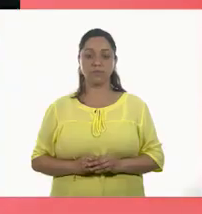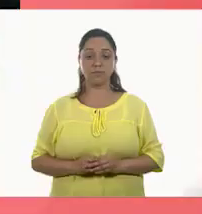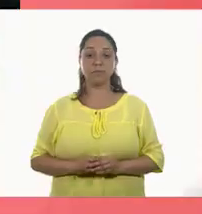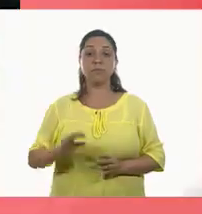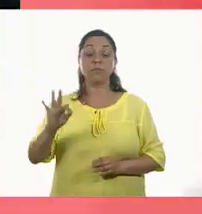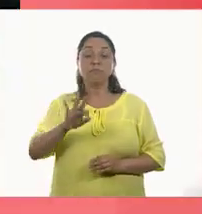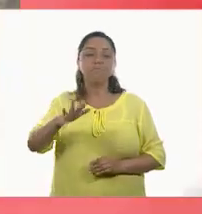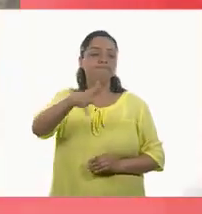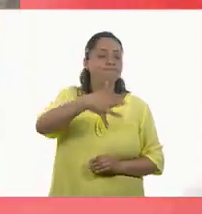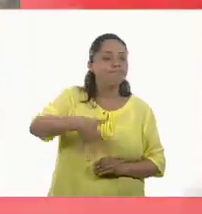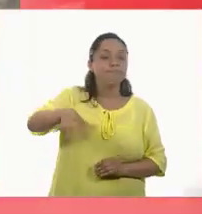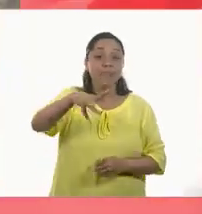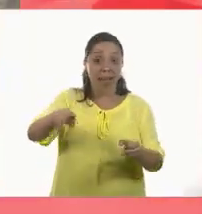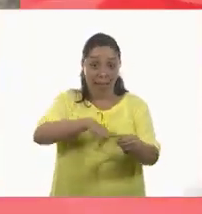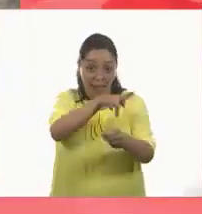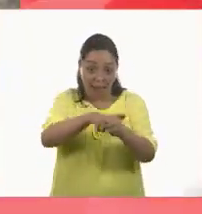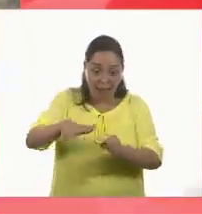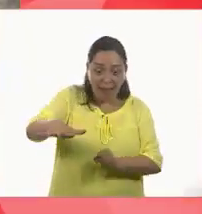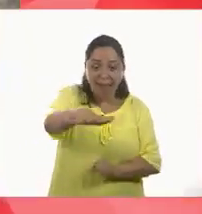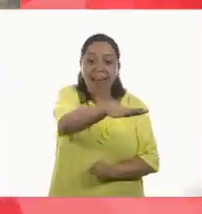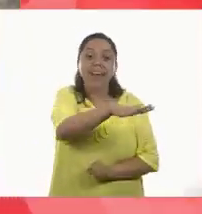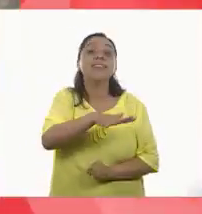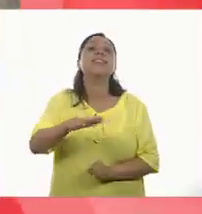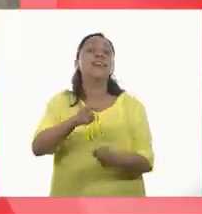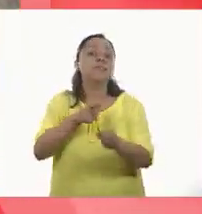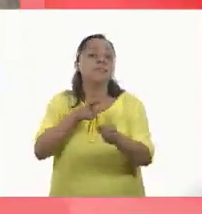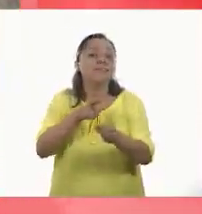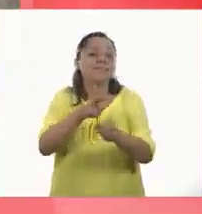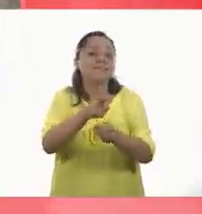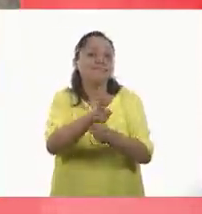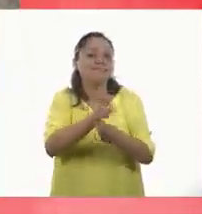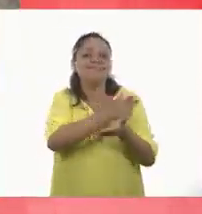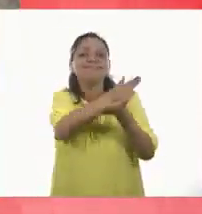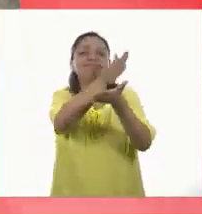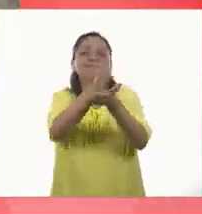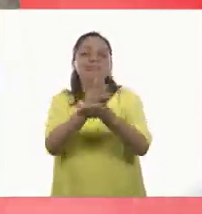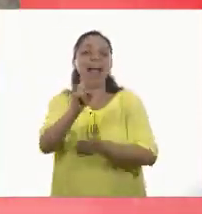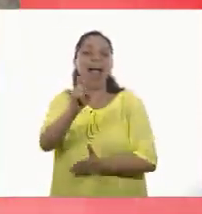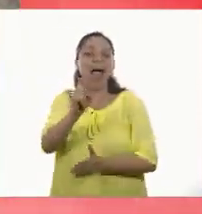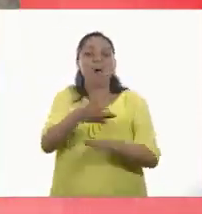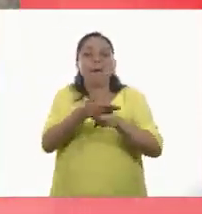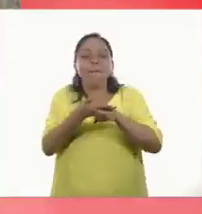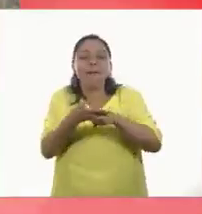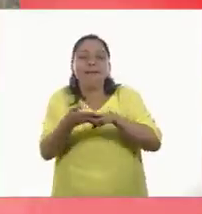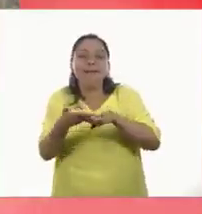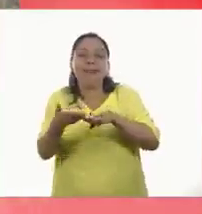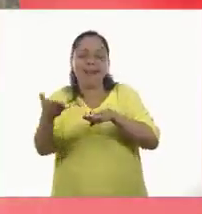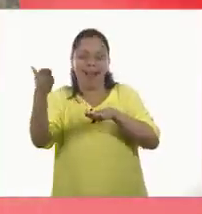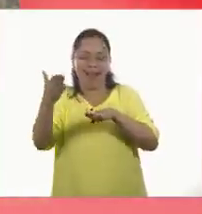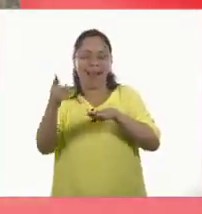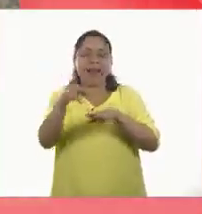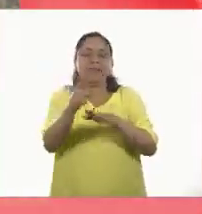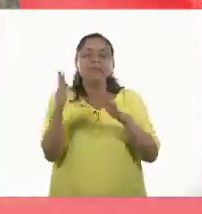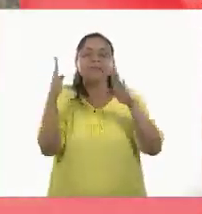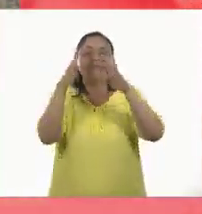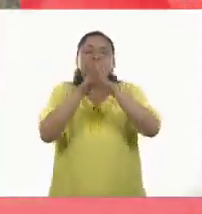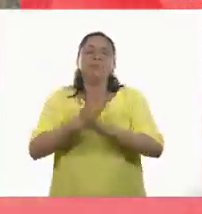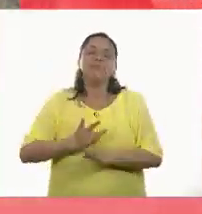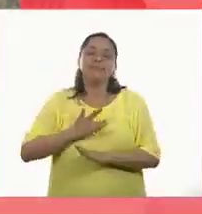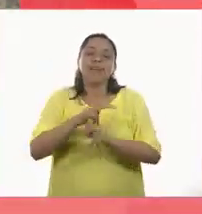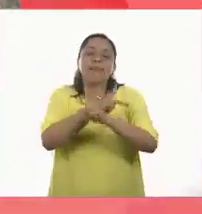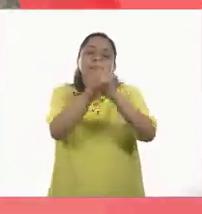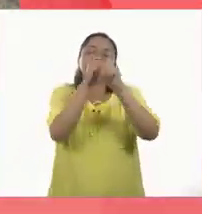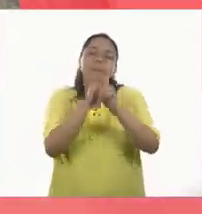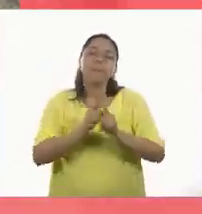Si buscamos lo natural, debemos entonces dirigirnos hacia Agua Blanca, un remanso de paz y frescura